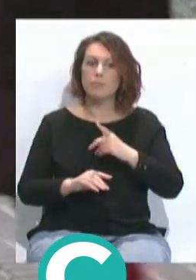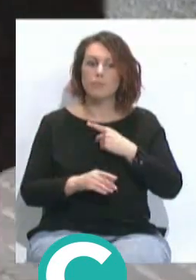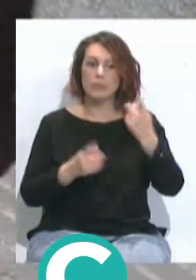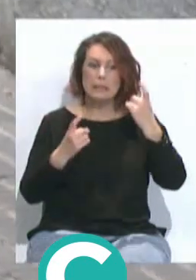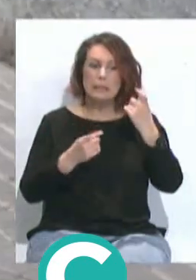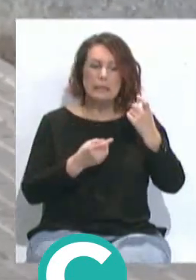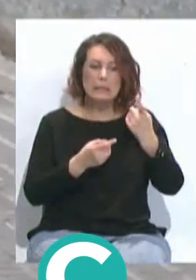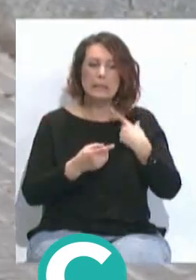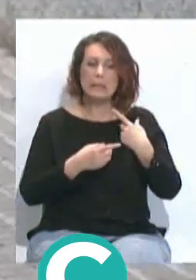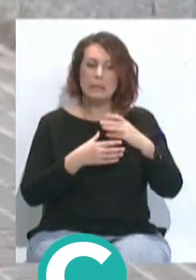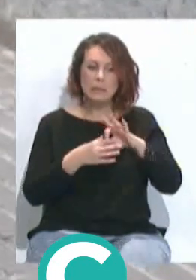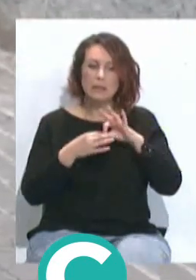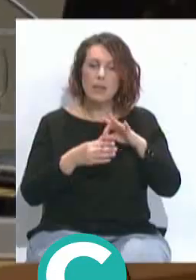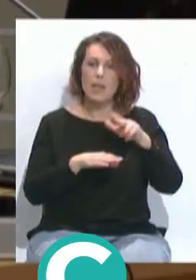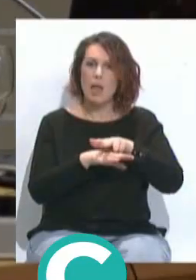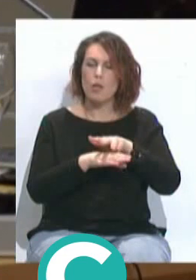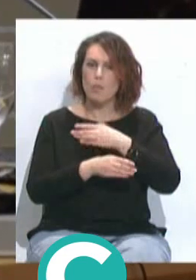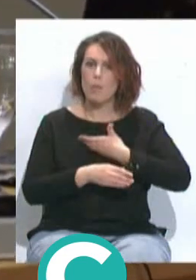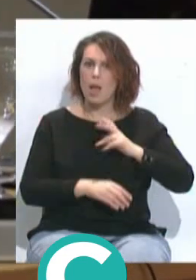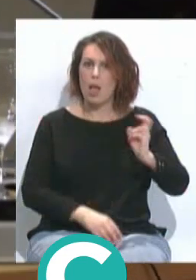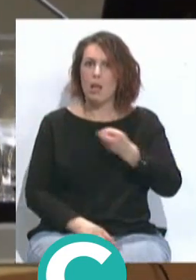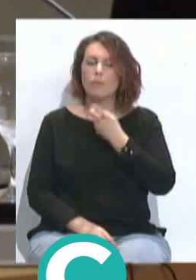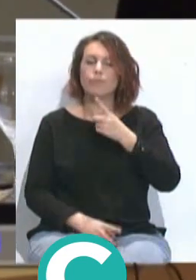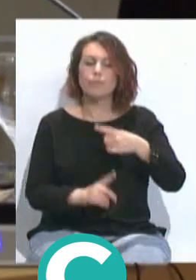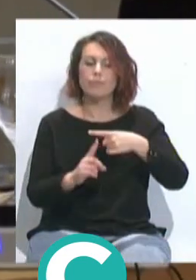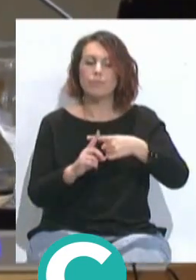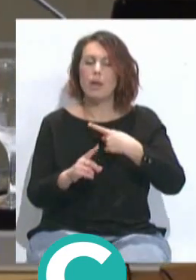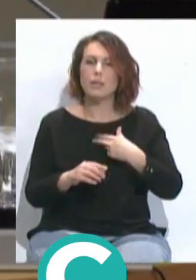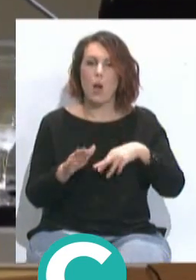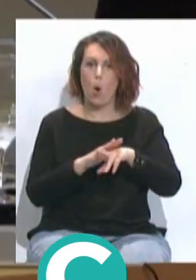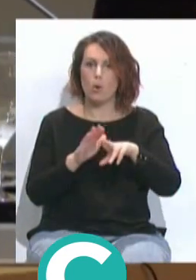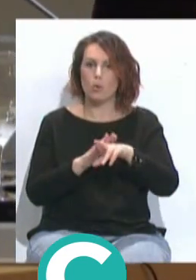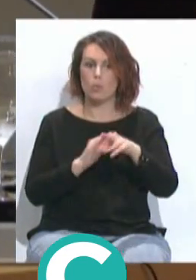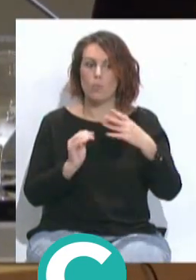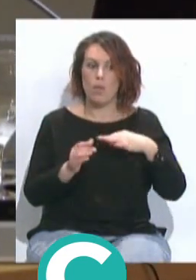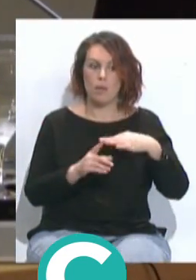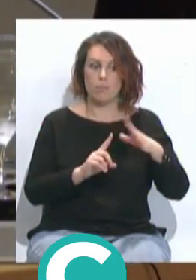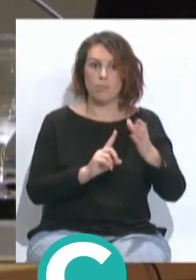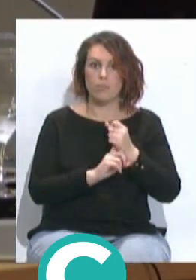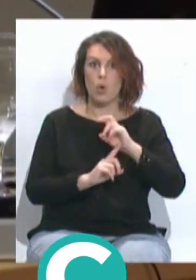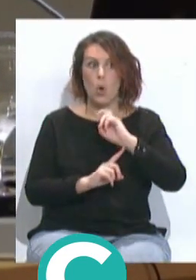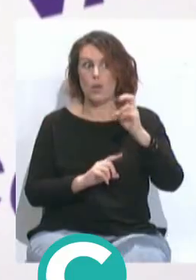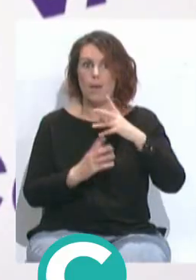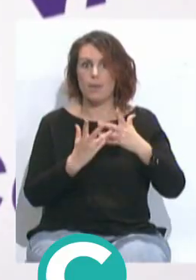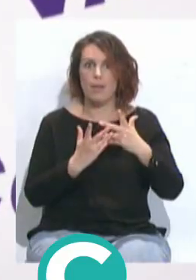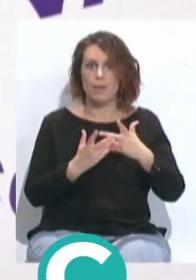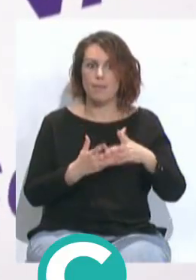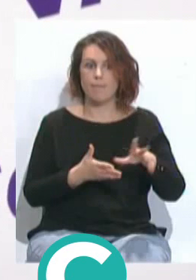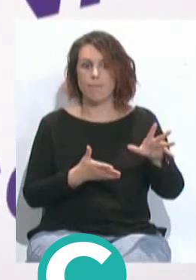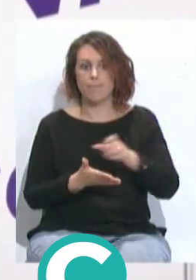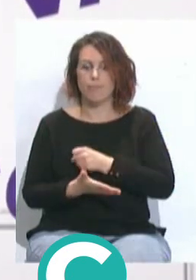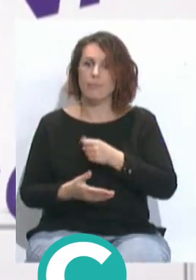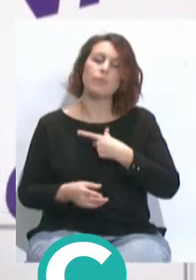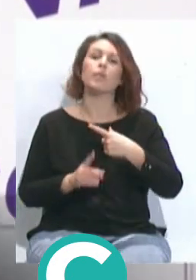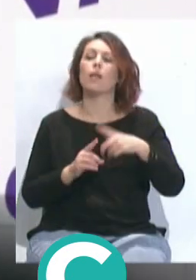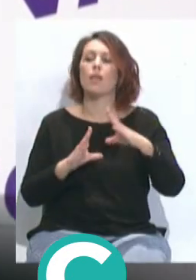esfuerzos y medios de las distintas delegaciones municipales y sumando los recursos que se puedan obtener de otras administraciones. A nivel